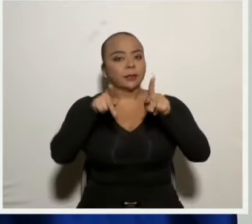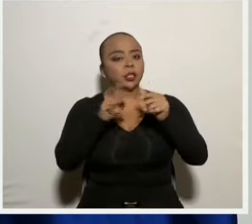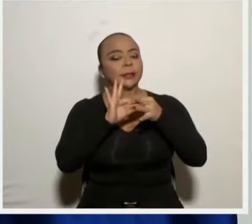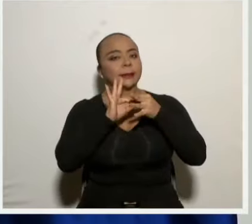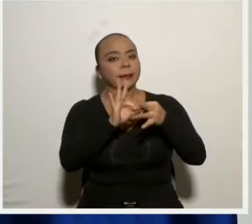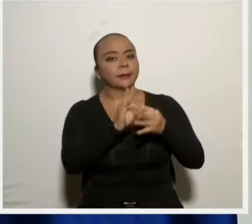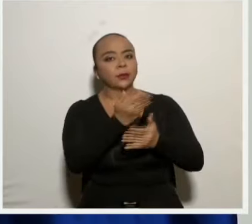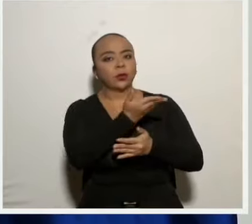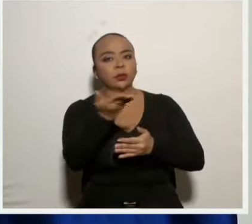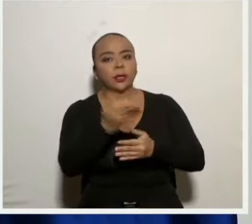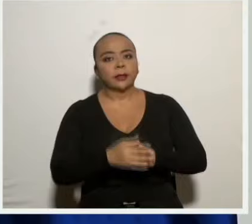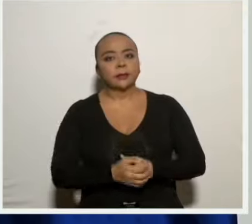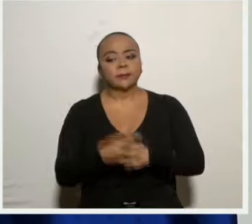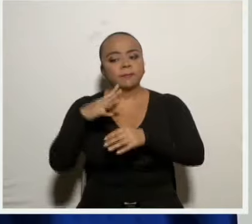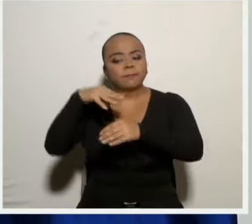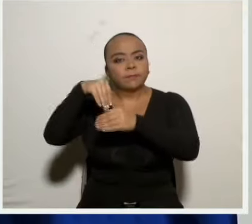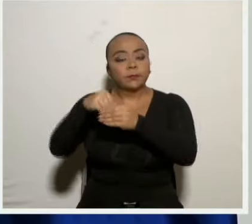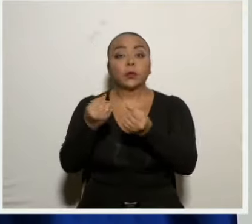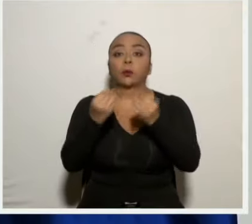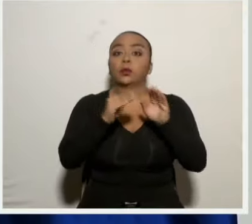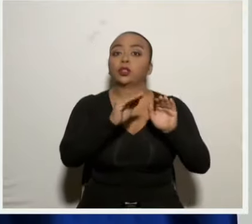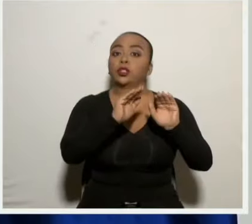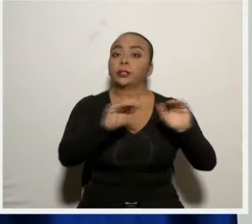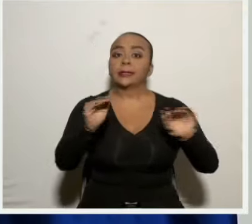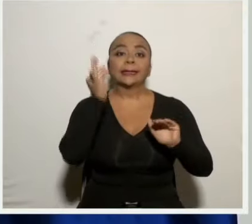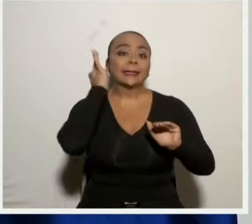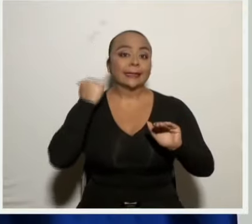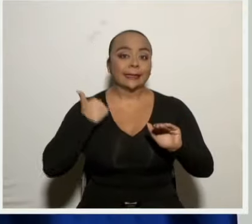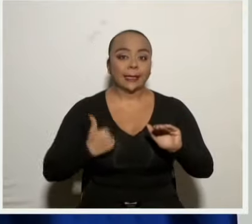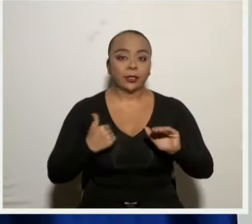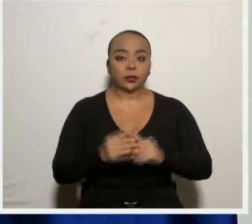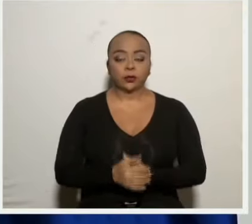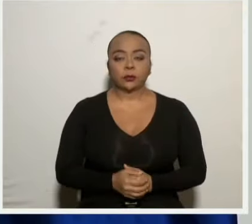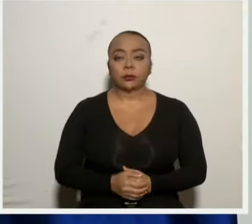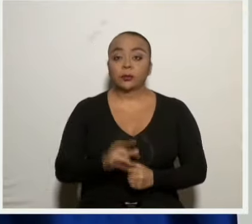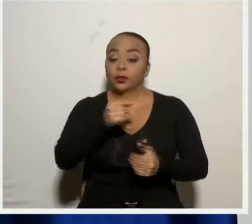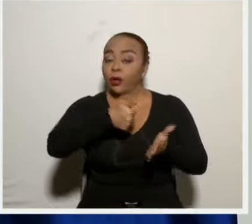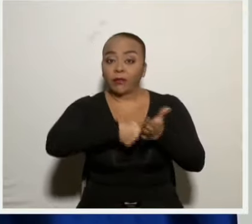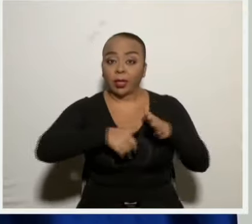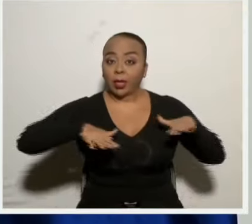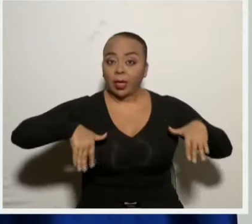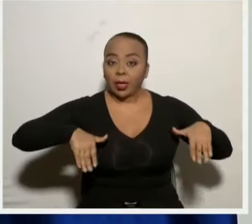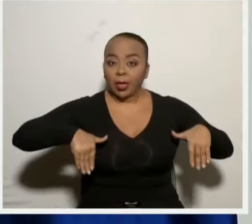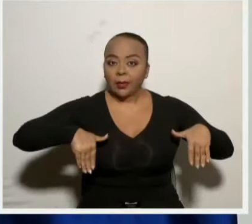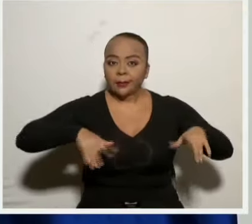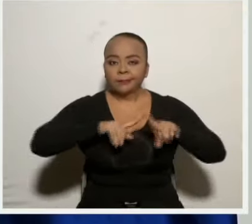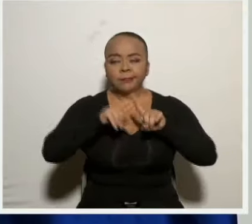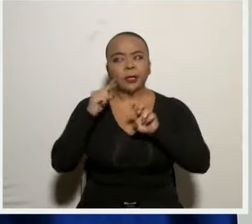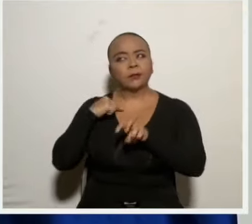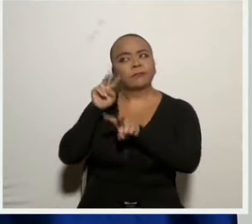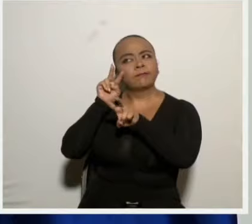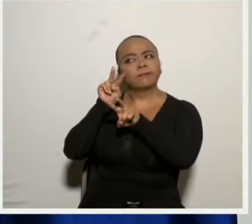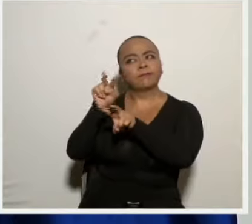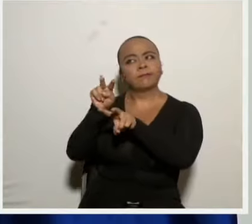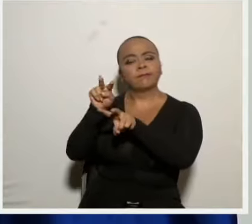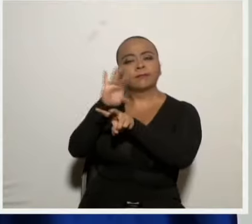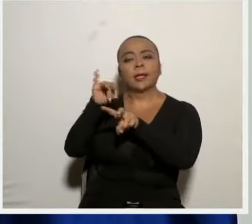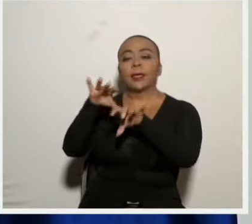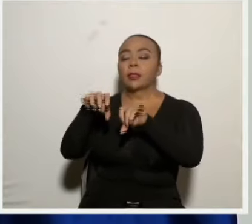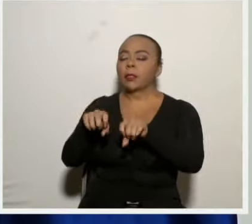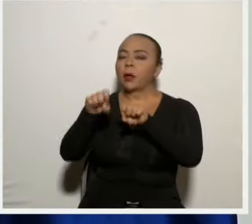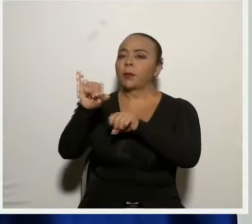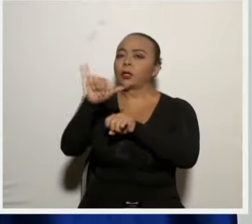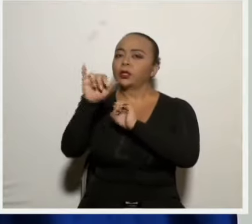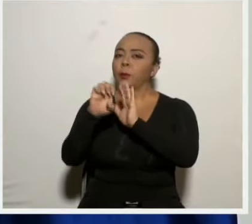ustedes, incluidos muchos niños y niñas que, aunque no voten, los estarán observando y tomándolos